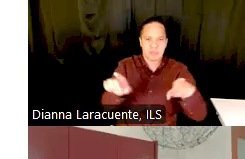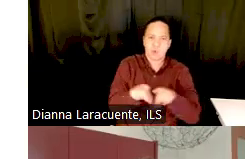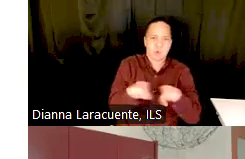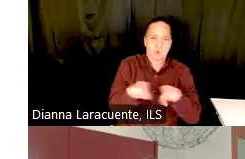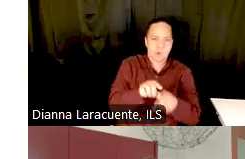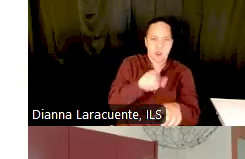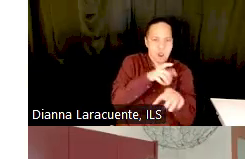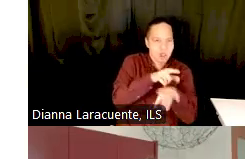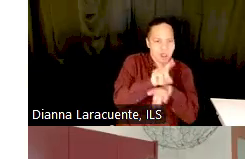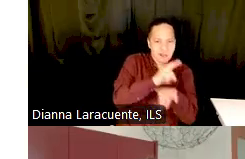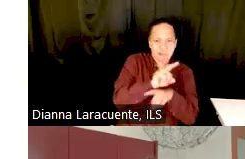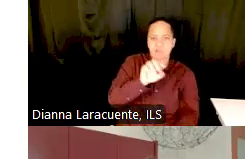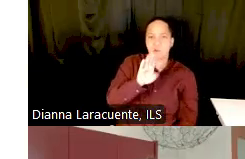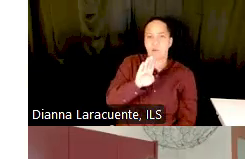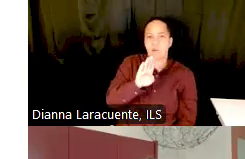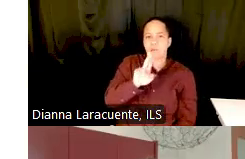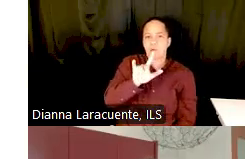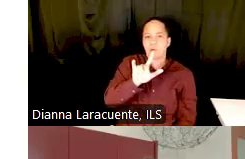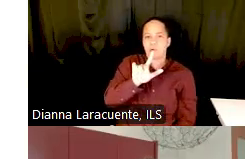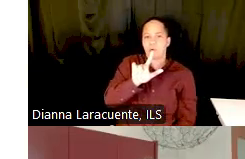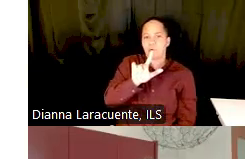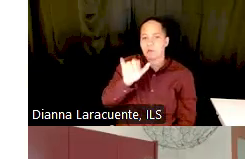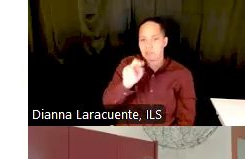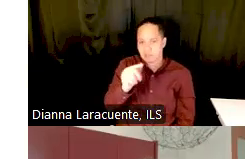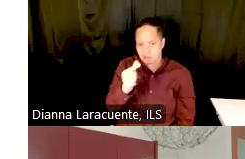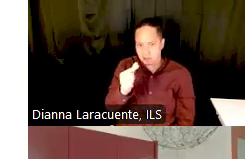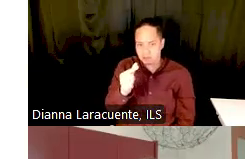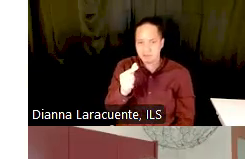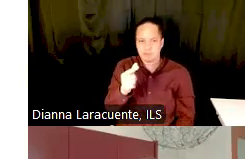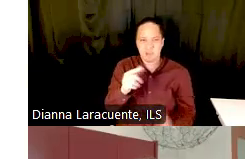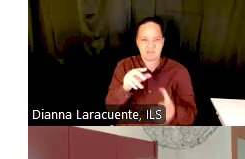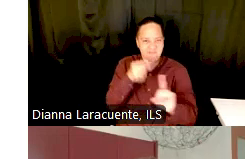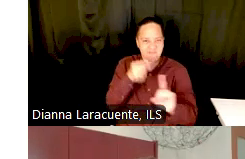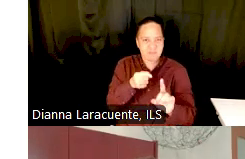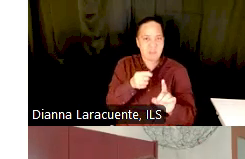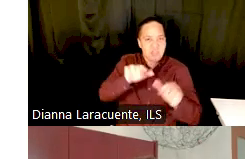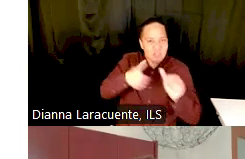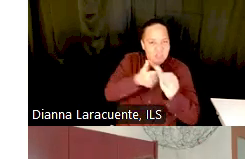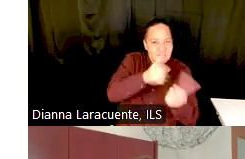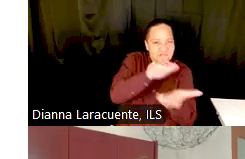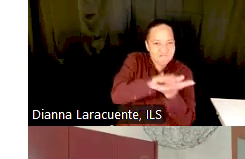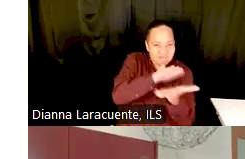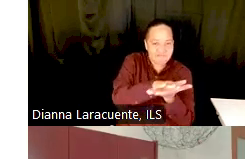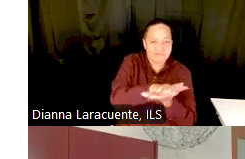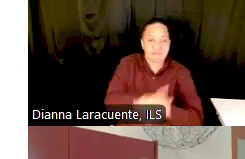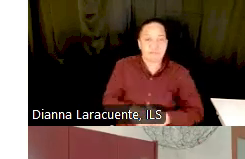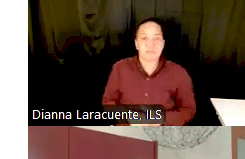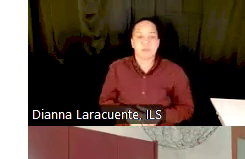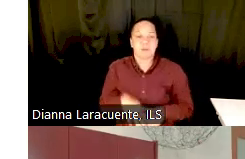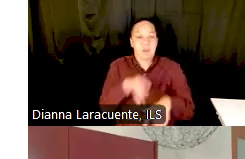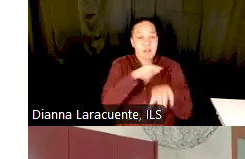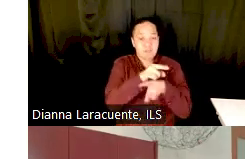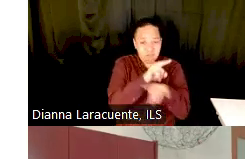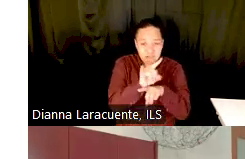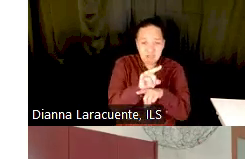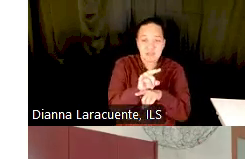los idiomas para referirse al acoso escolar. Dicho esto, el bullying a veces no